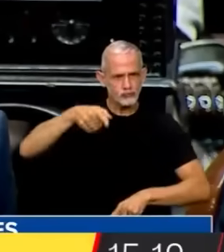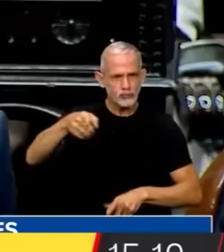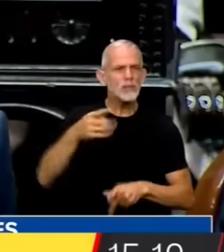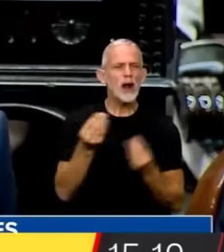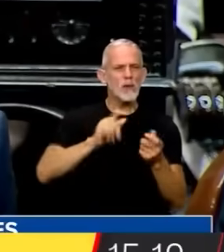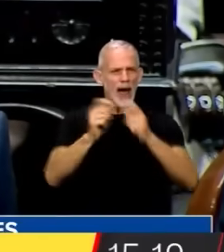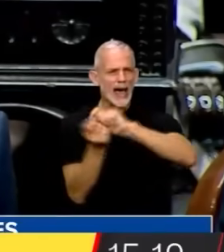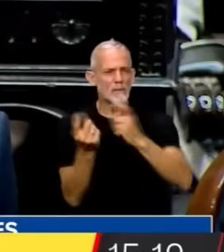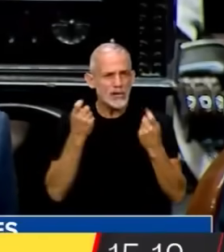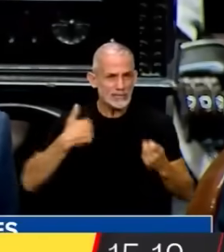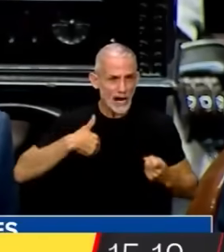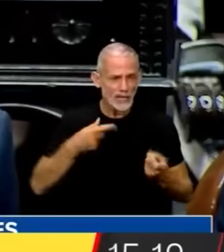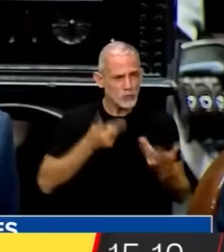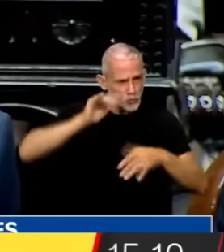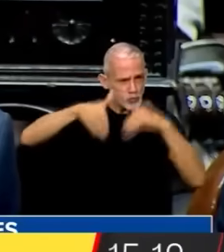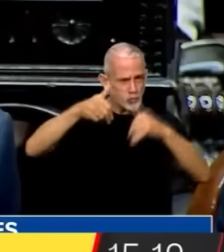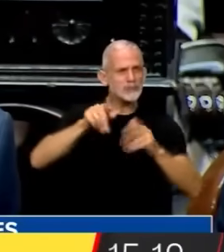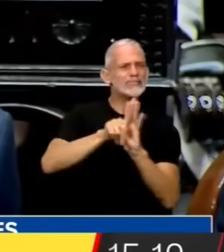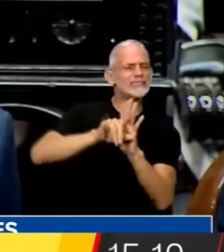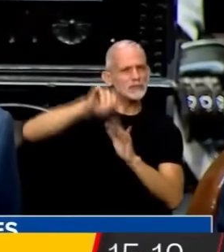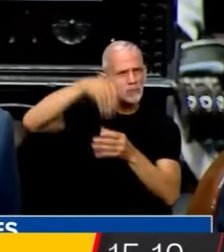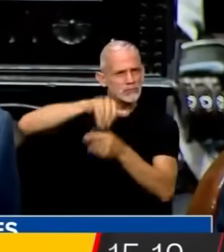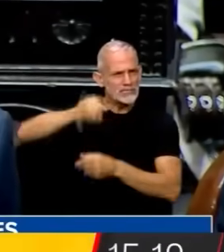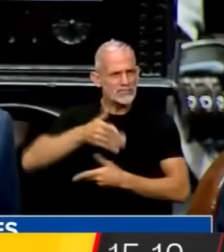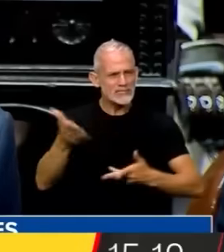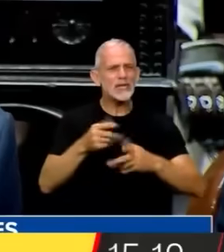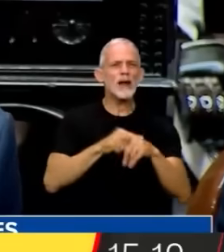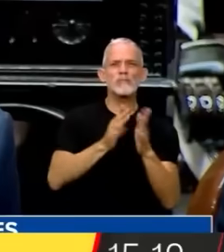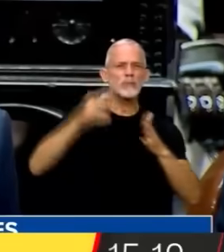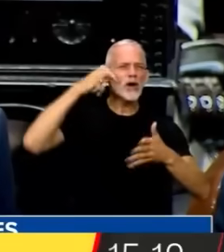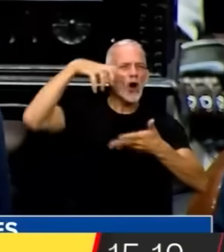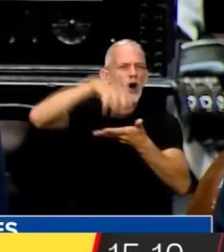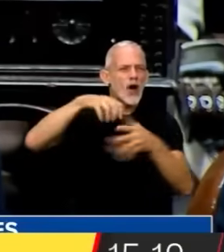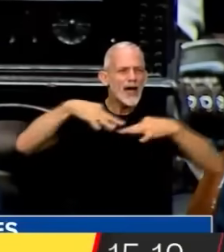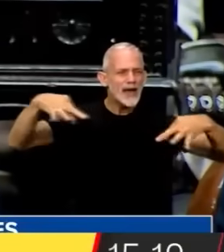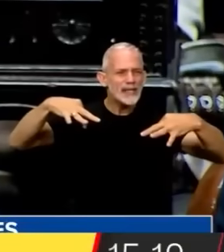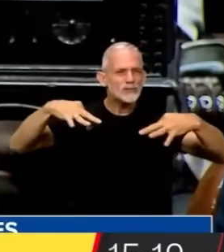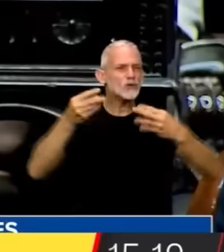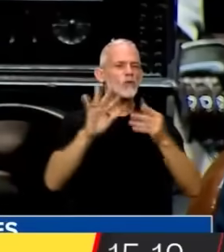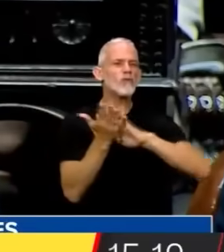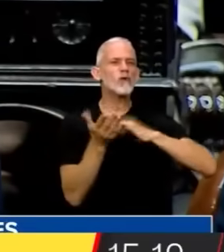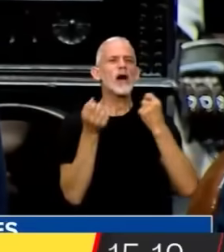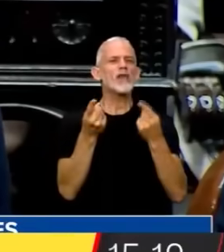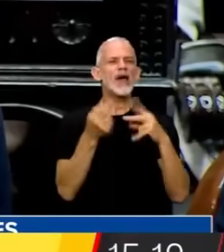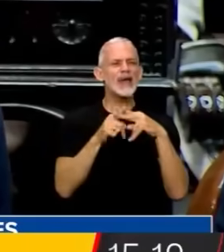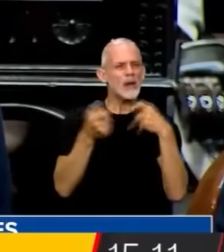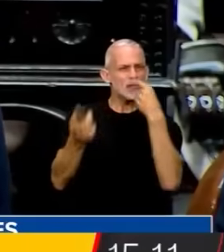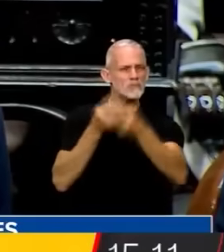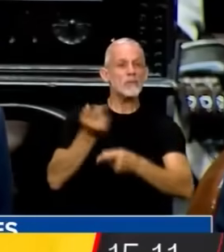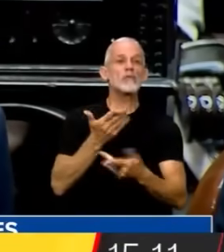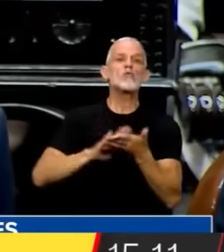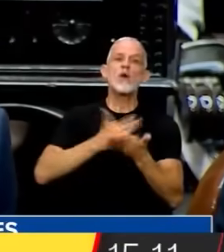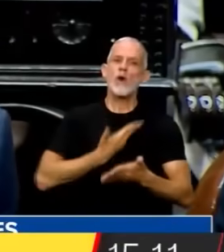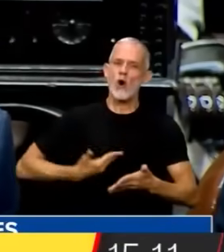para los cambios que necesita la Argentina para transitar este Congreso dando las herramientas que un nuevo